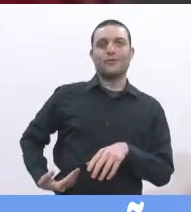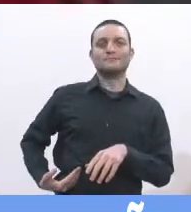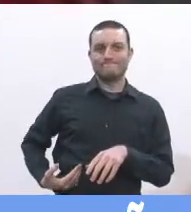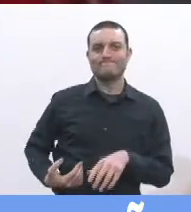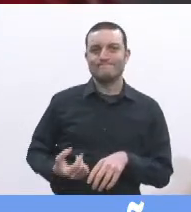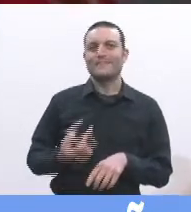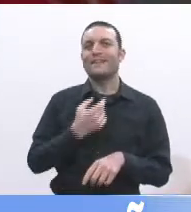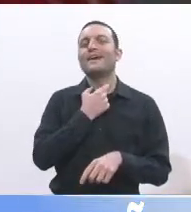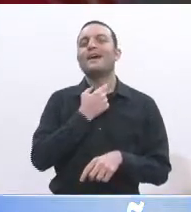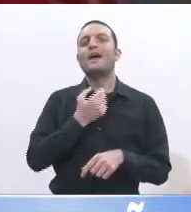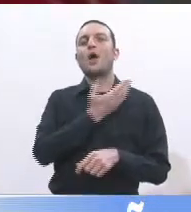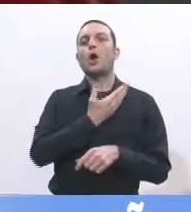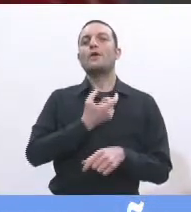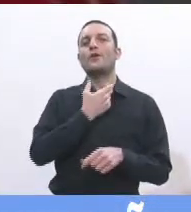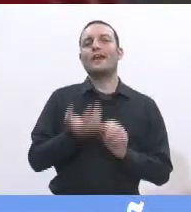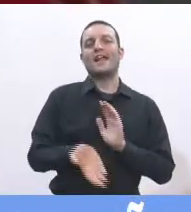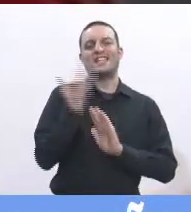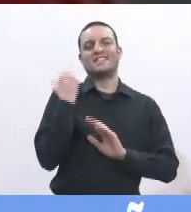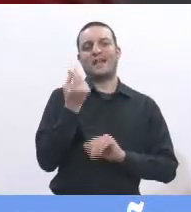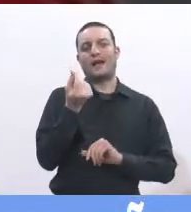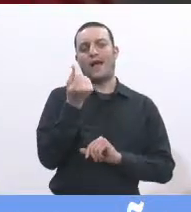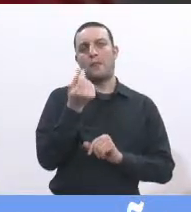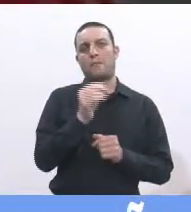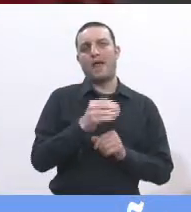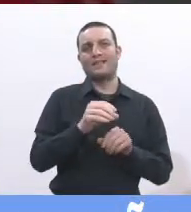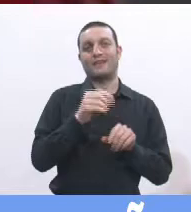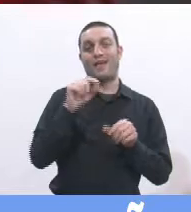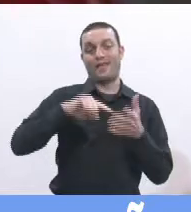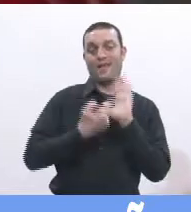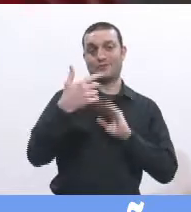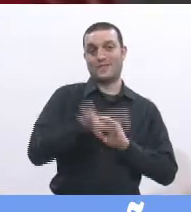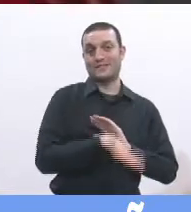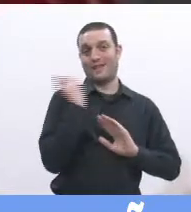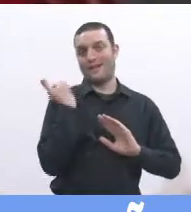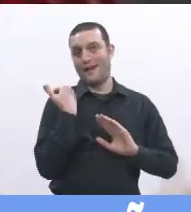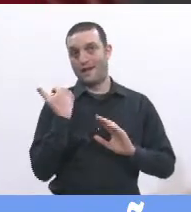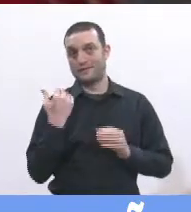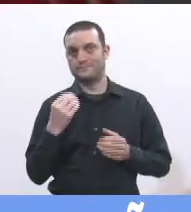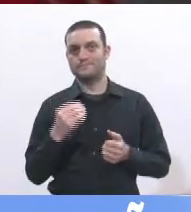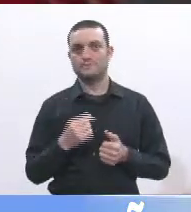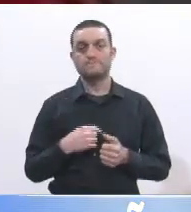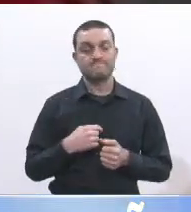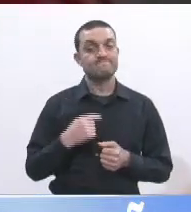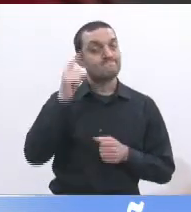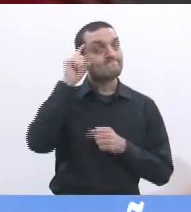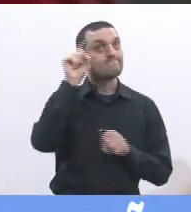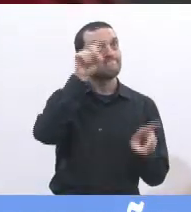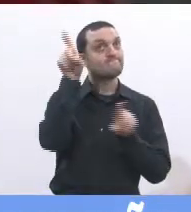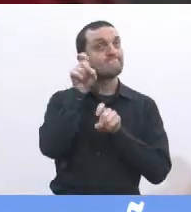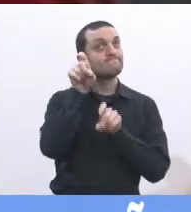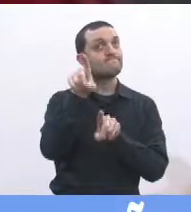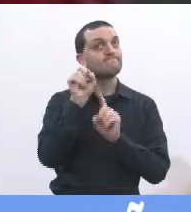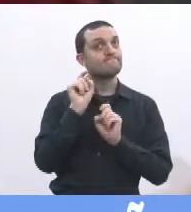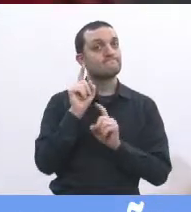Aires. Y debe surgir la primera pregunta que debemos hacernos antes de